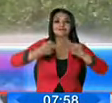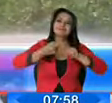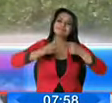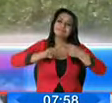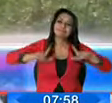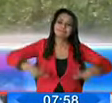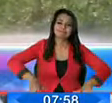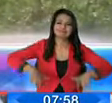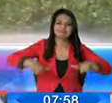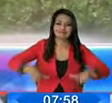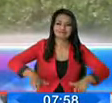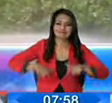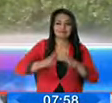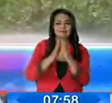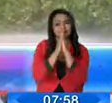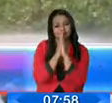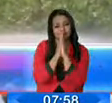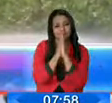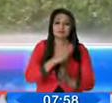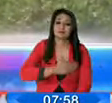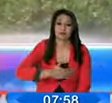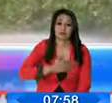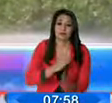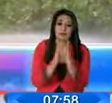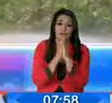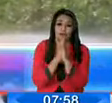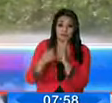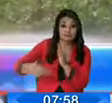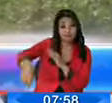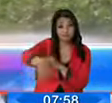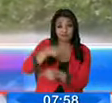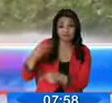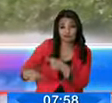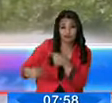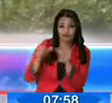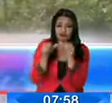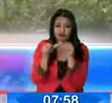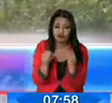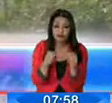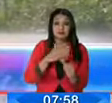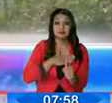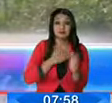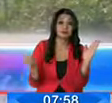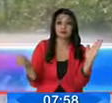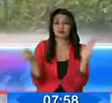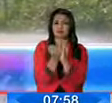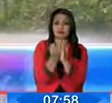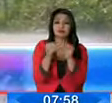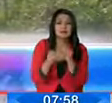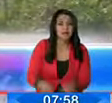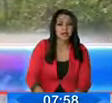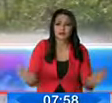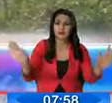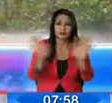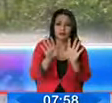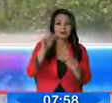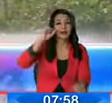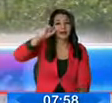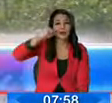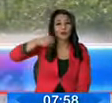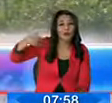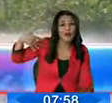queremos pedir que esto se fortalezca, que nuestra identidad no se pierda y se recuerde